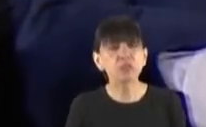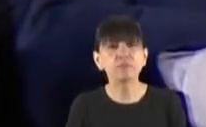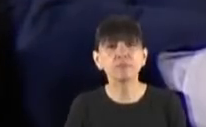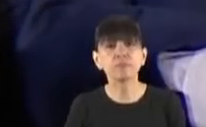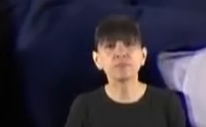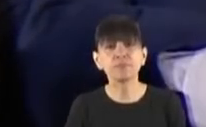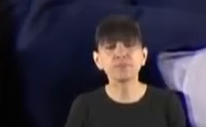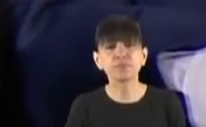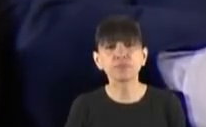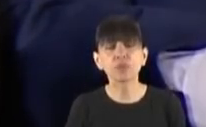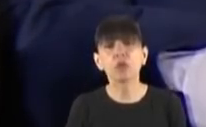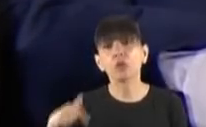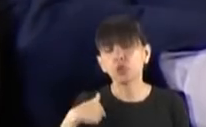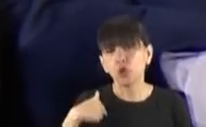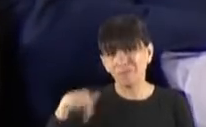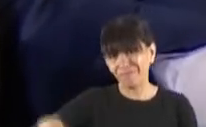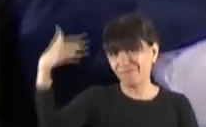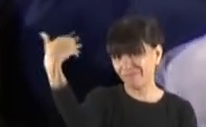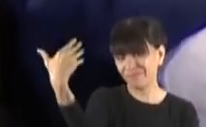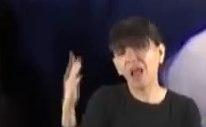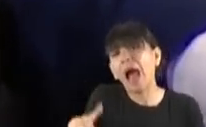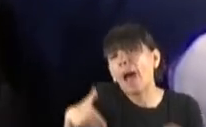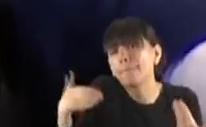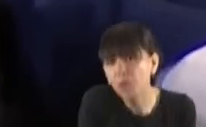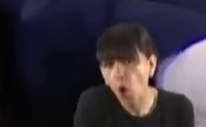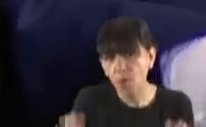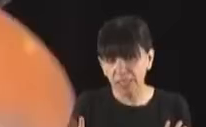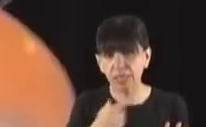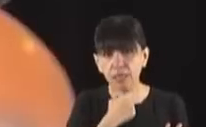yo quiero aprovechar este encuentro